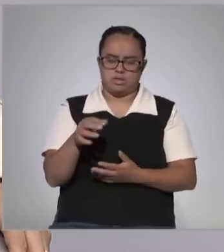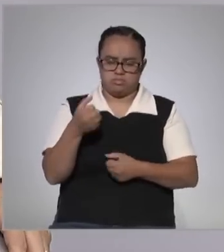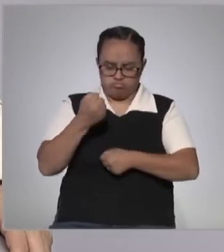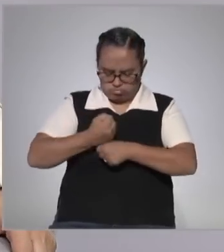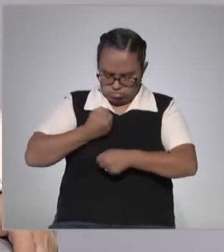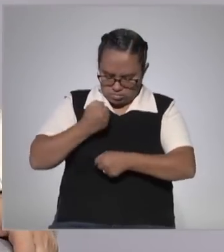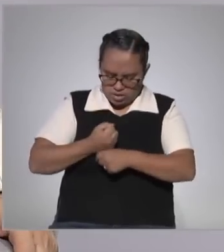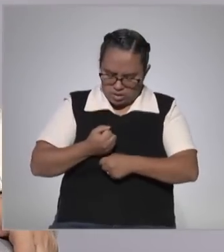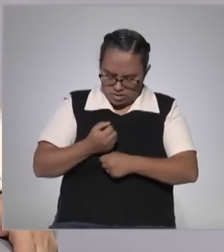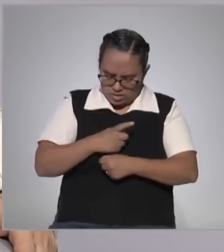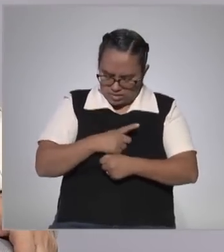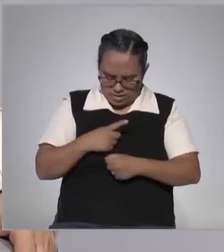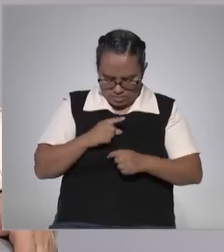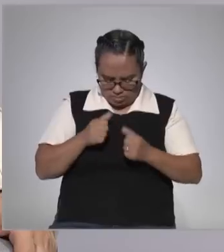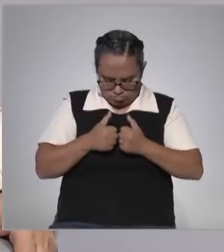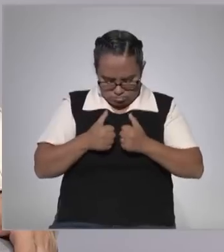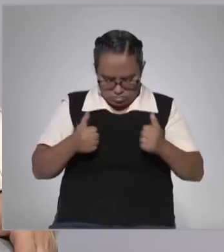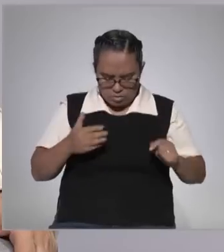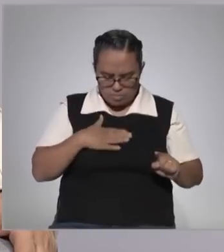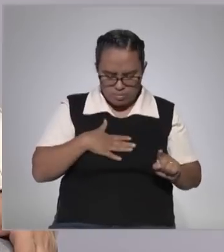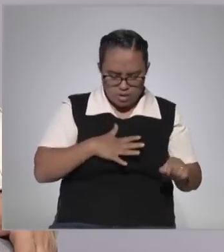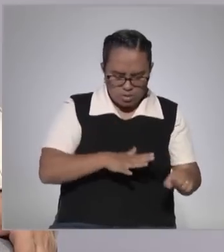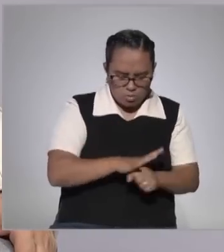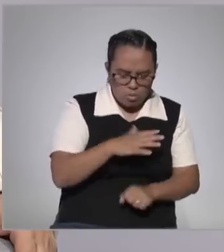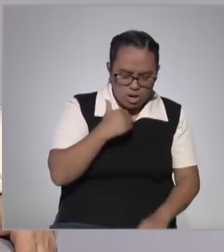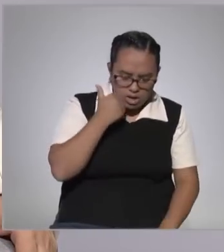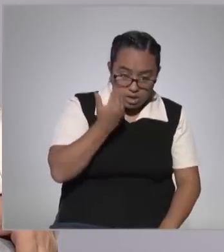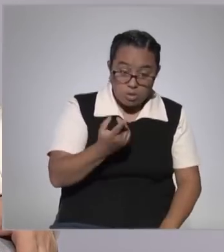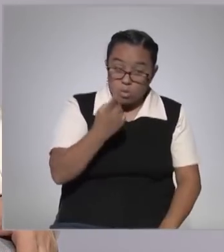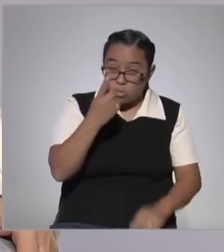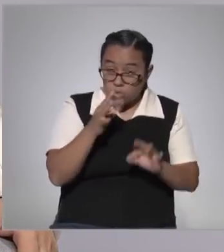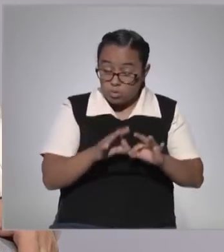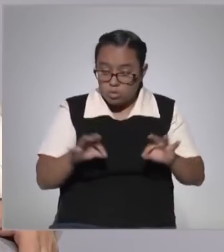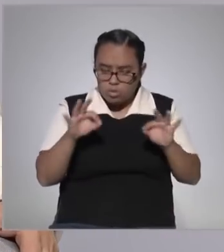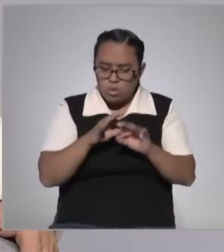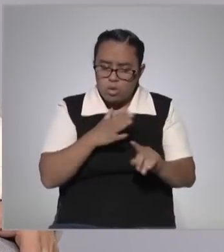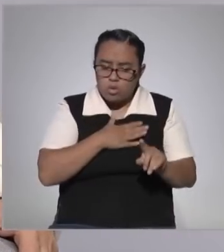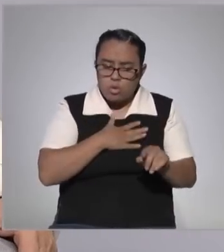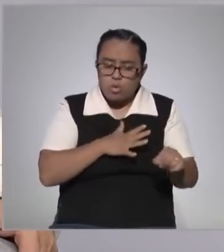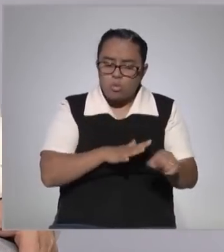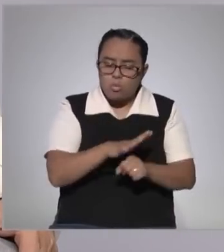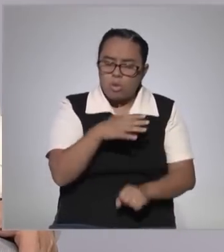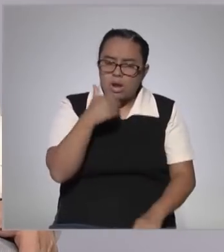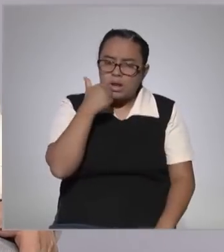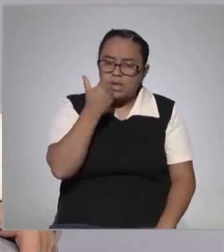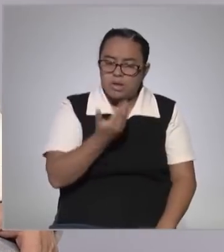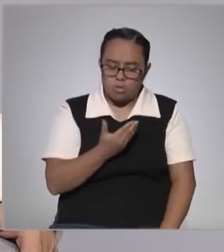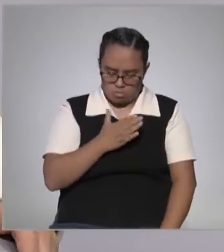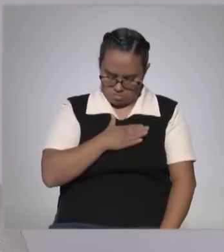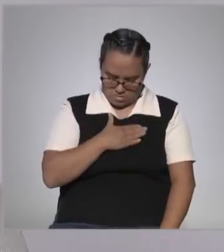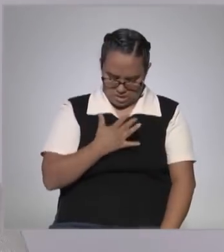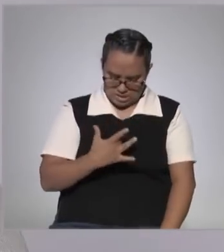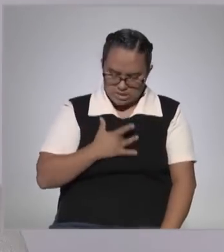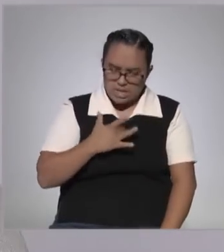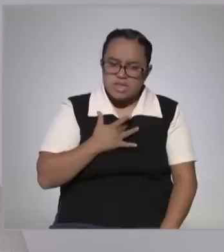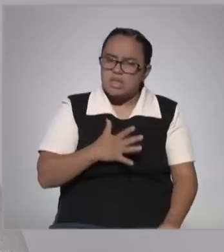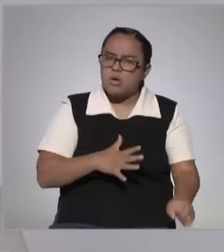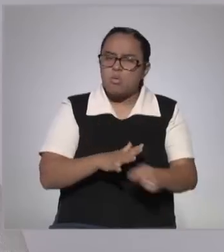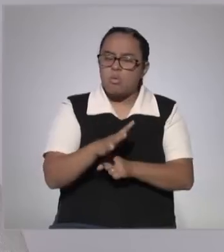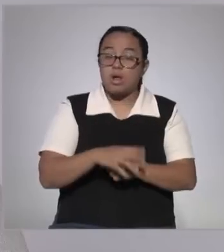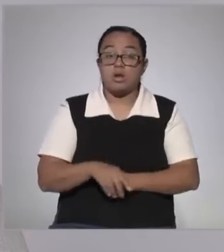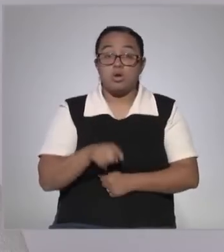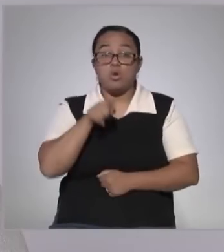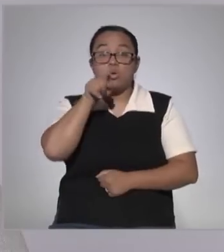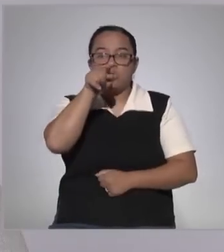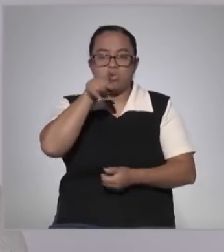tú deseas. Yo creo que un muy buen indicador es qué deseas tú, qué sientes tú, cómo lo